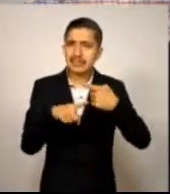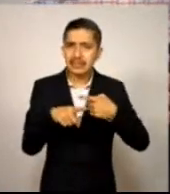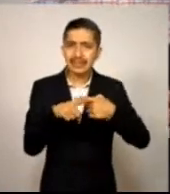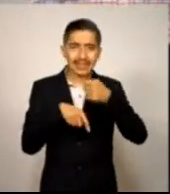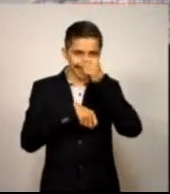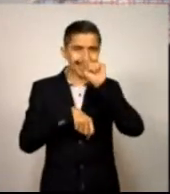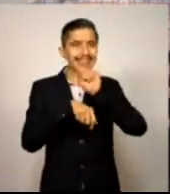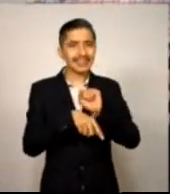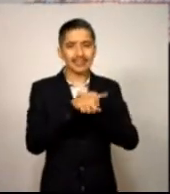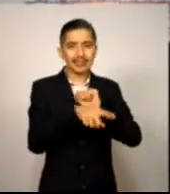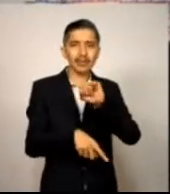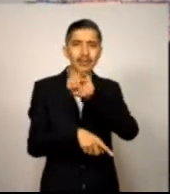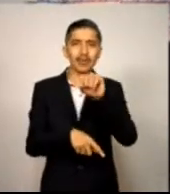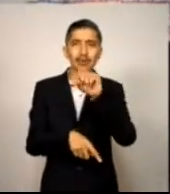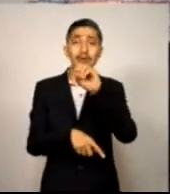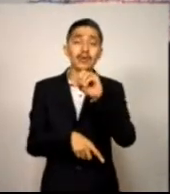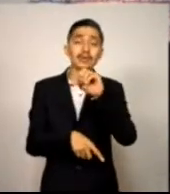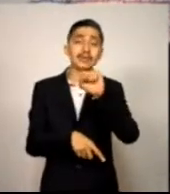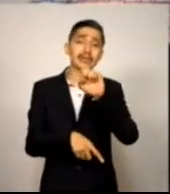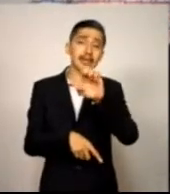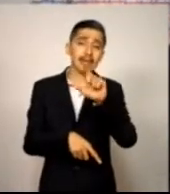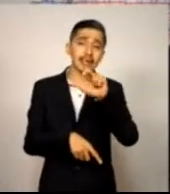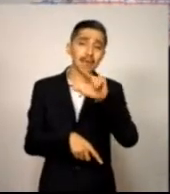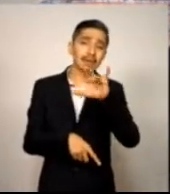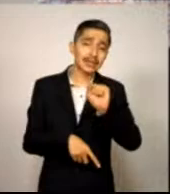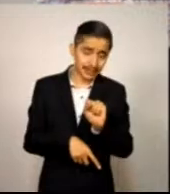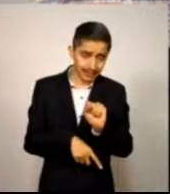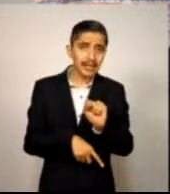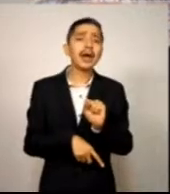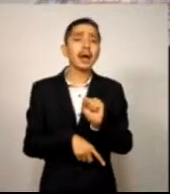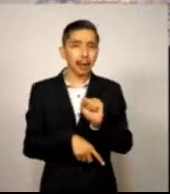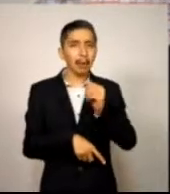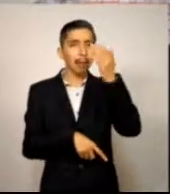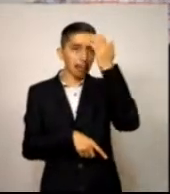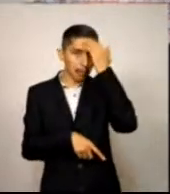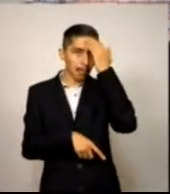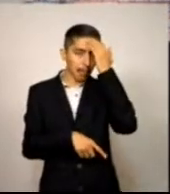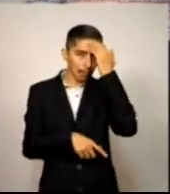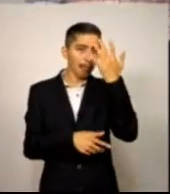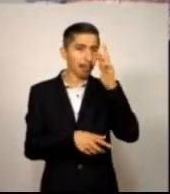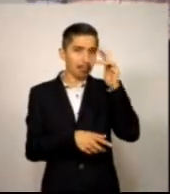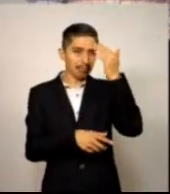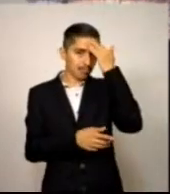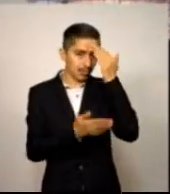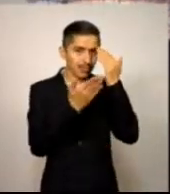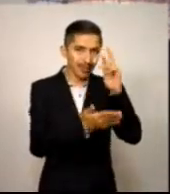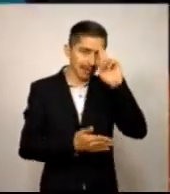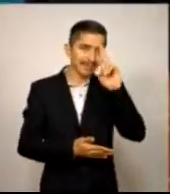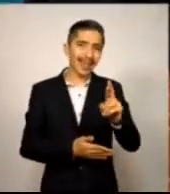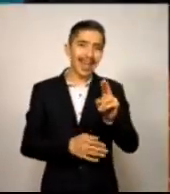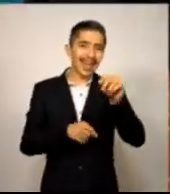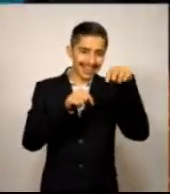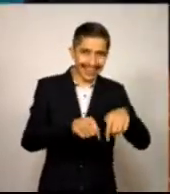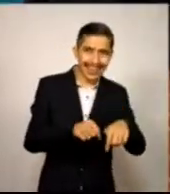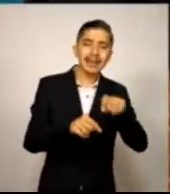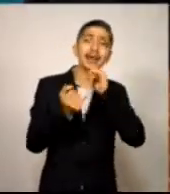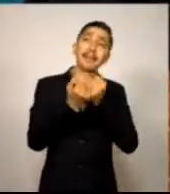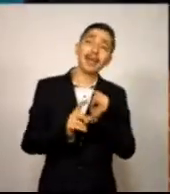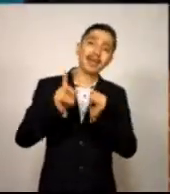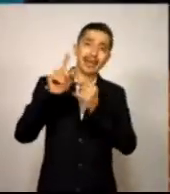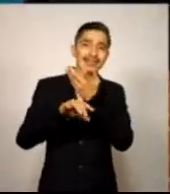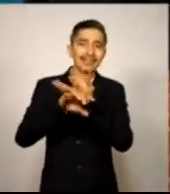luis gutiérrez que como todos sabemos es un migrante conocido y respetado aquí y allá por ello